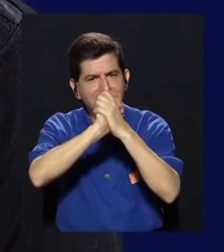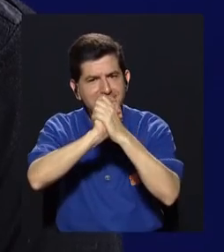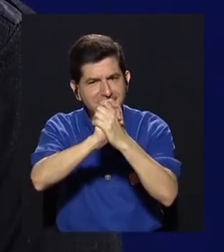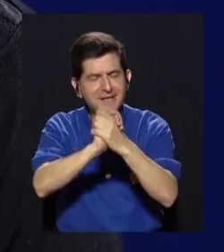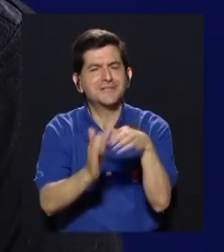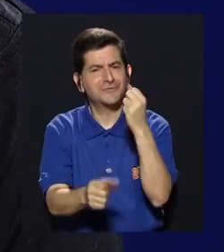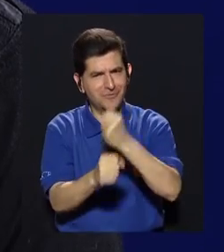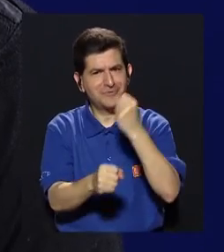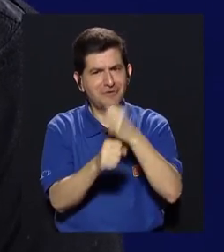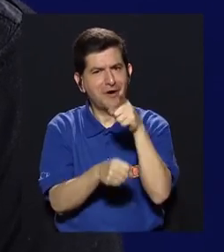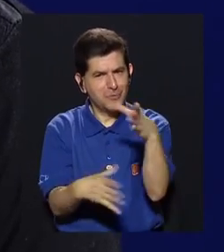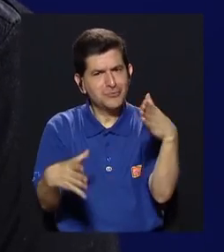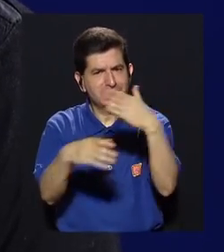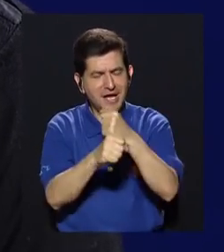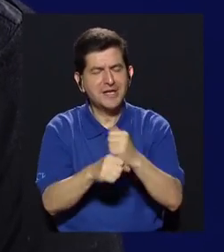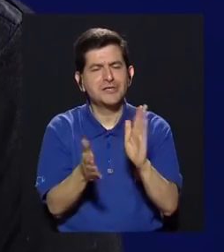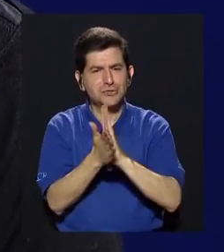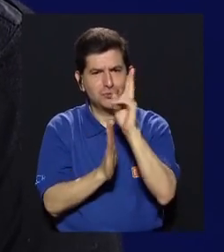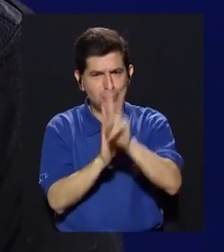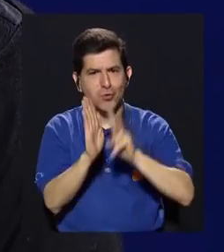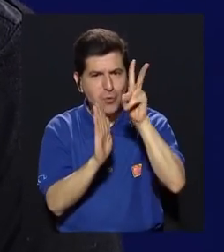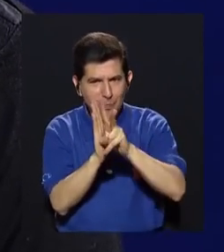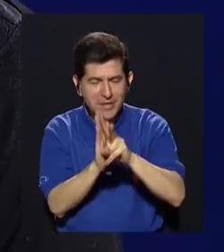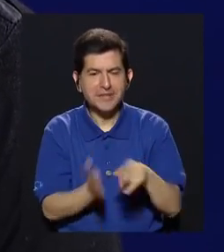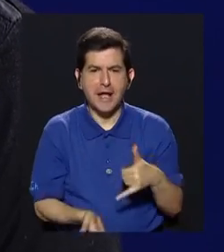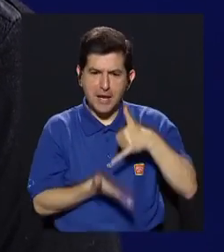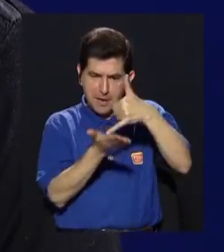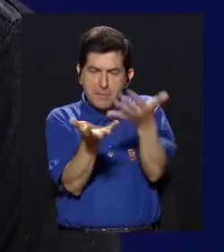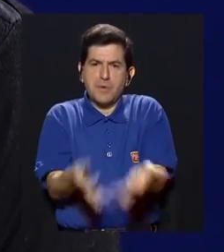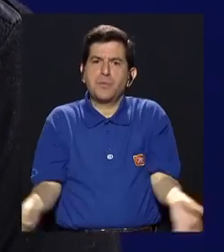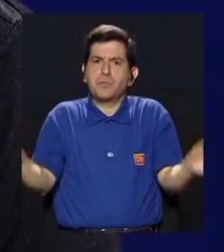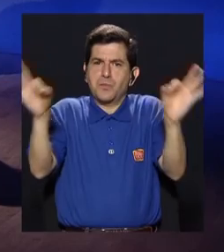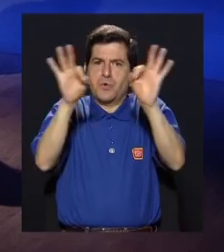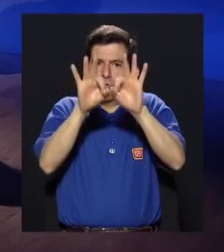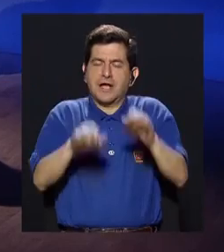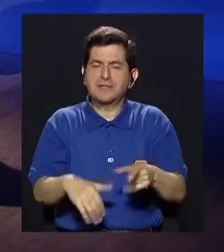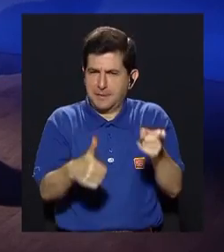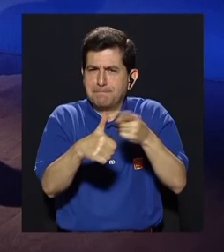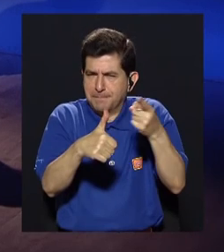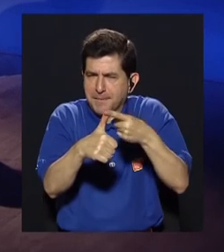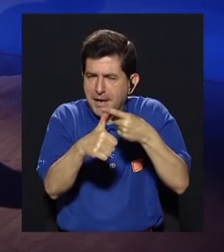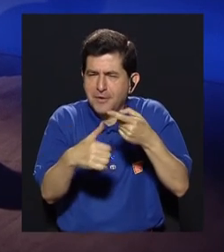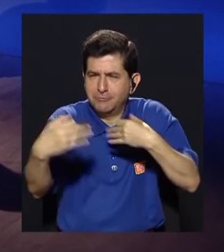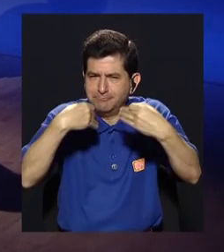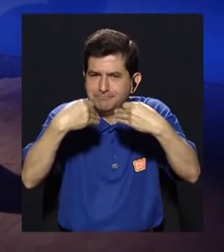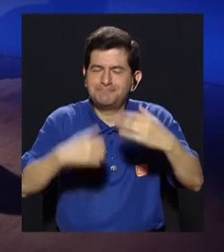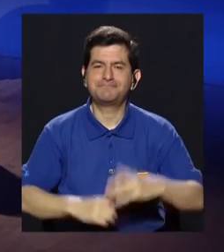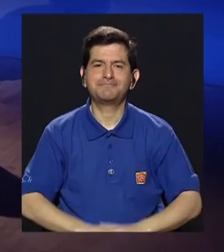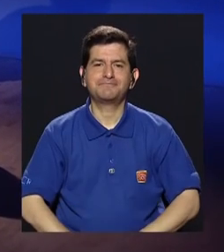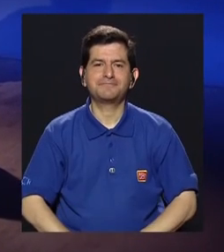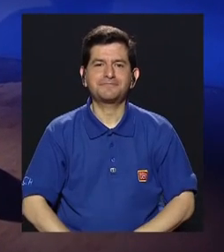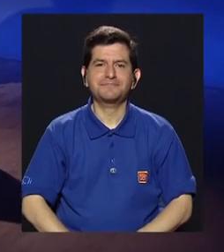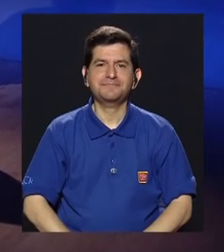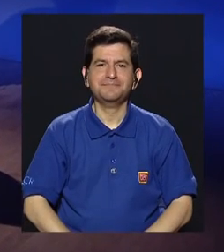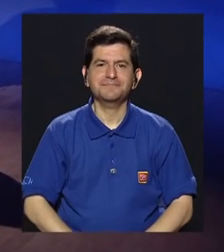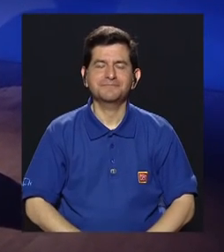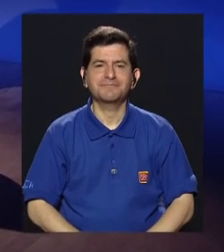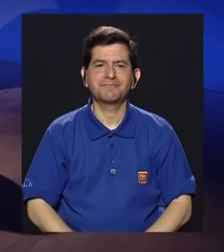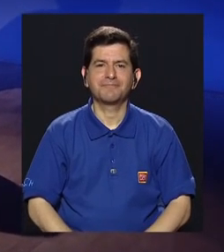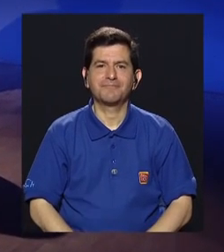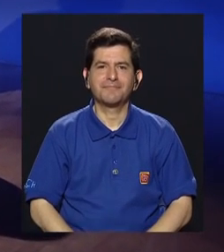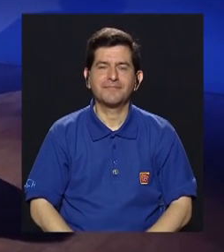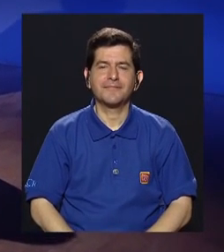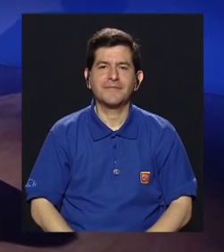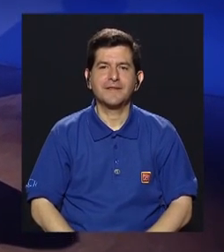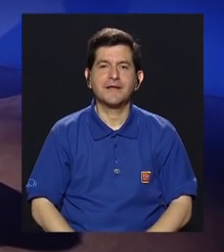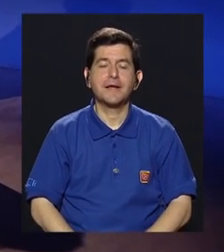la invitación muchas gracias un placer estar aquí bueno primero lo primero lo primero felicitarte por el trabajo que realiza